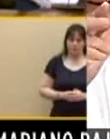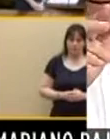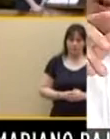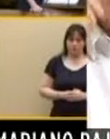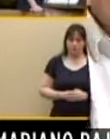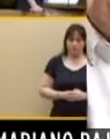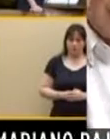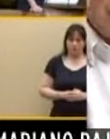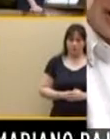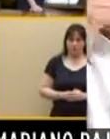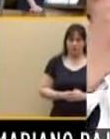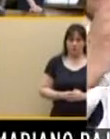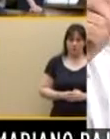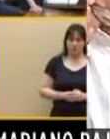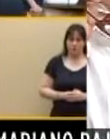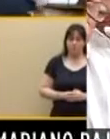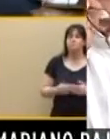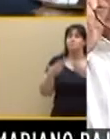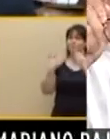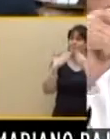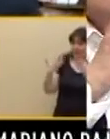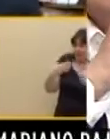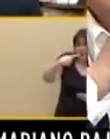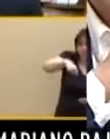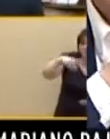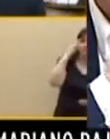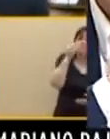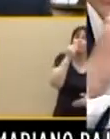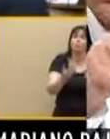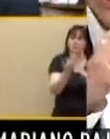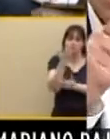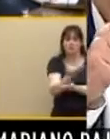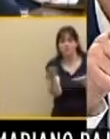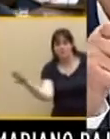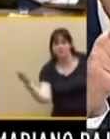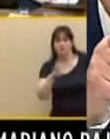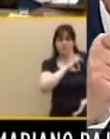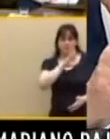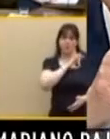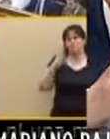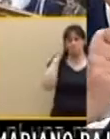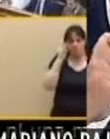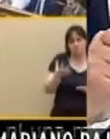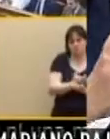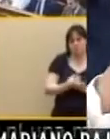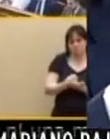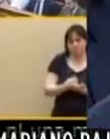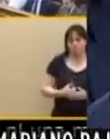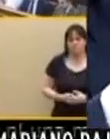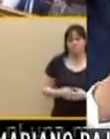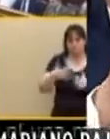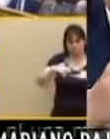hay un tema que me parece importante reseñar en la intervención del n montero que insisto que yo creo que fue la intervención parlamentaria mente bien construida